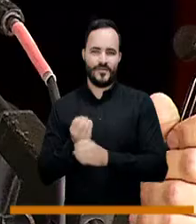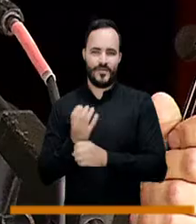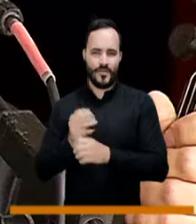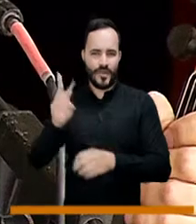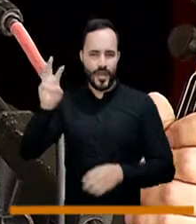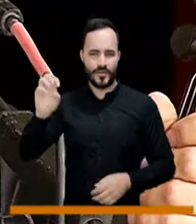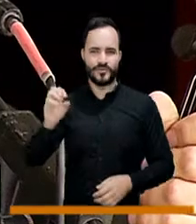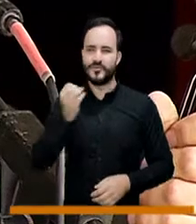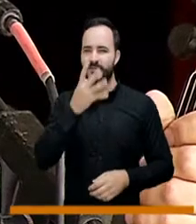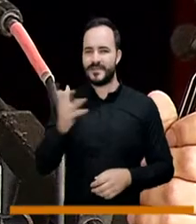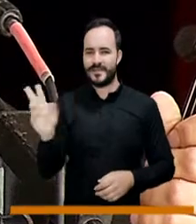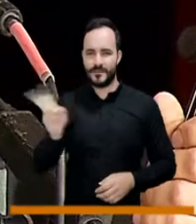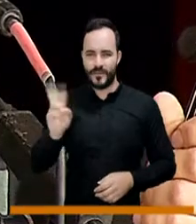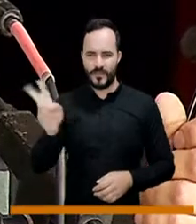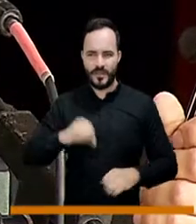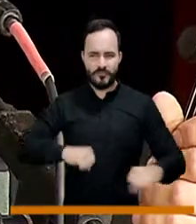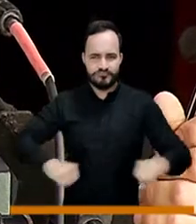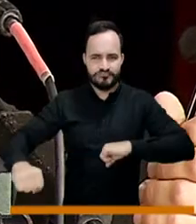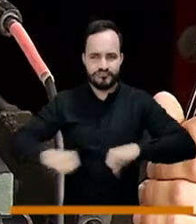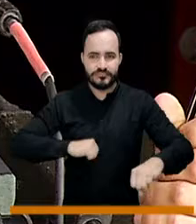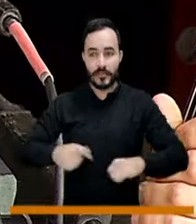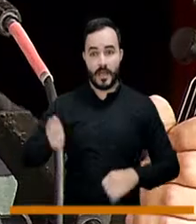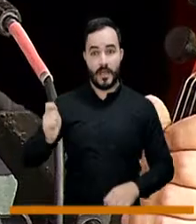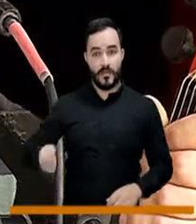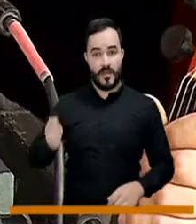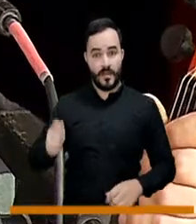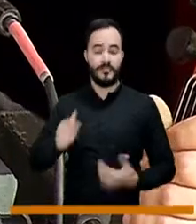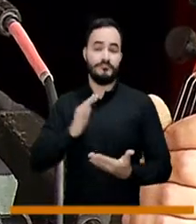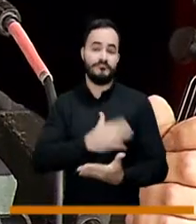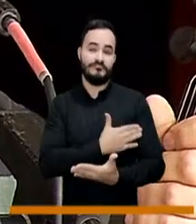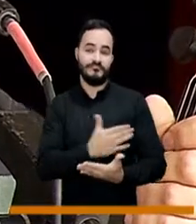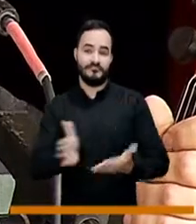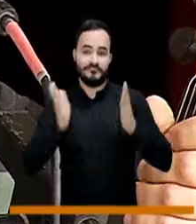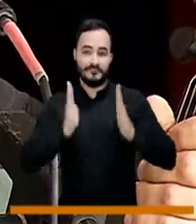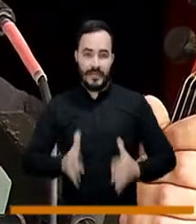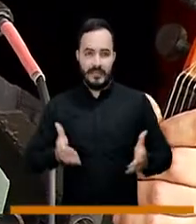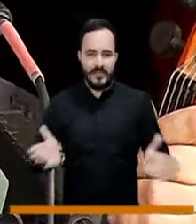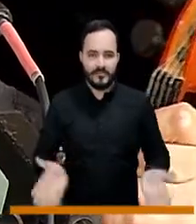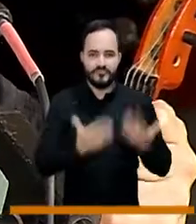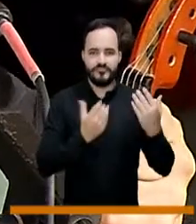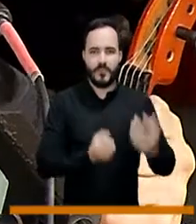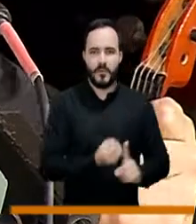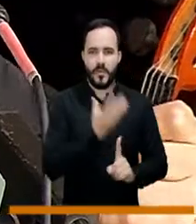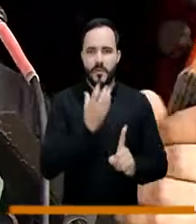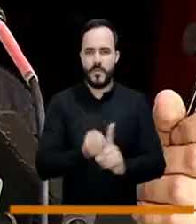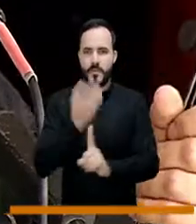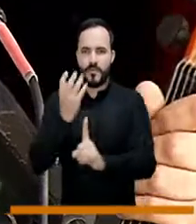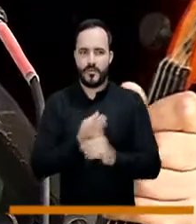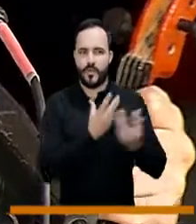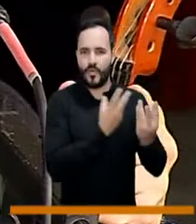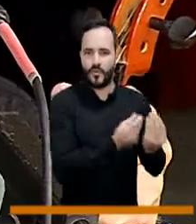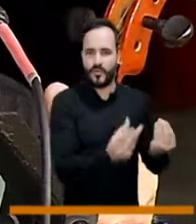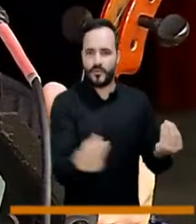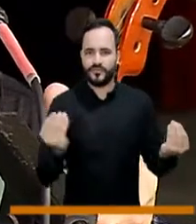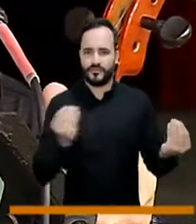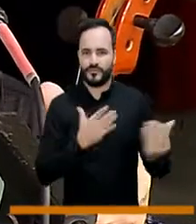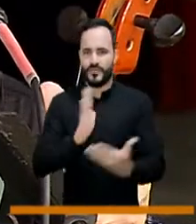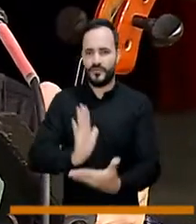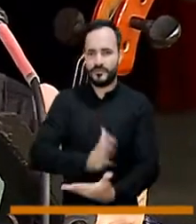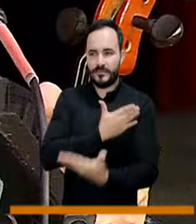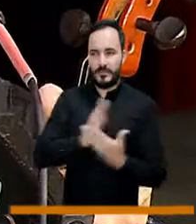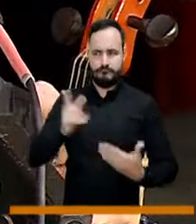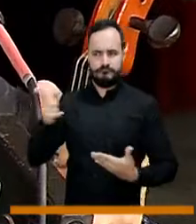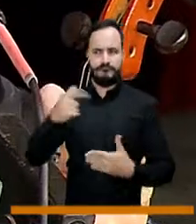menos una gran pasión, ¿o no es así, Daniel? Muy buenas y bienvenido a De Frente. Bueno, bienvenidos, claro que sí, es correcto. Yo soy